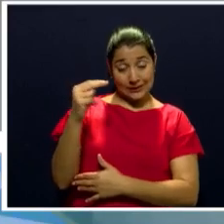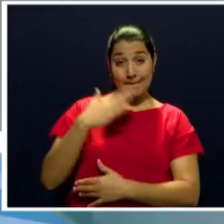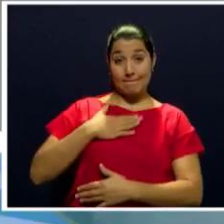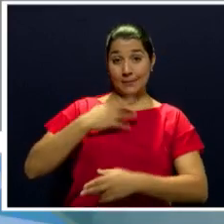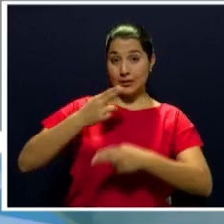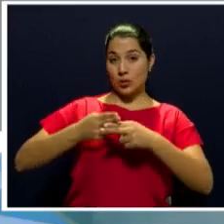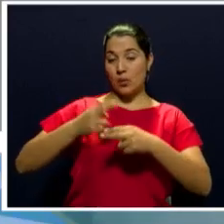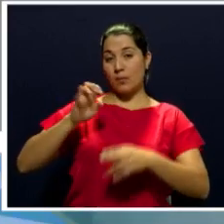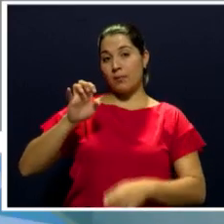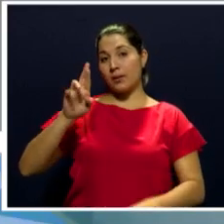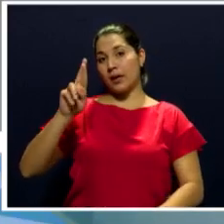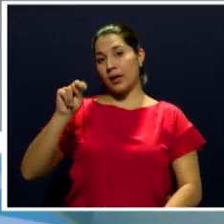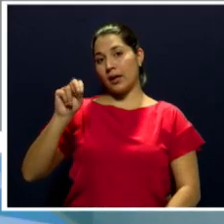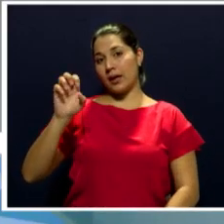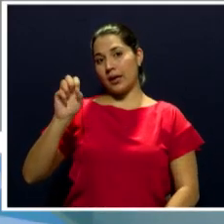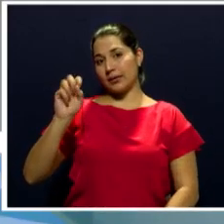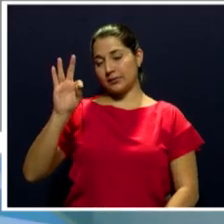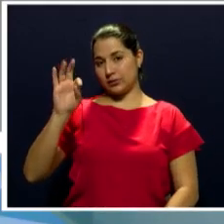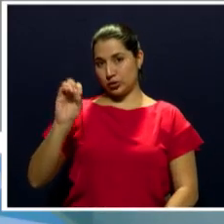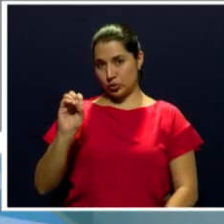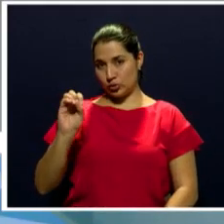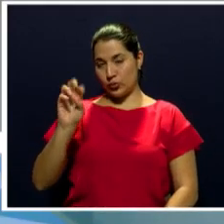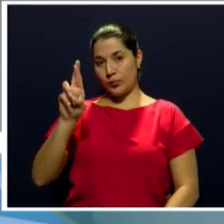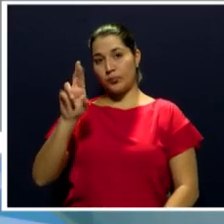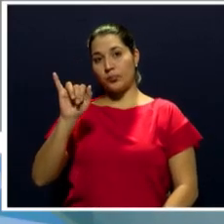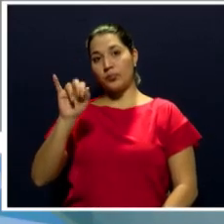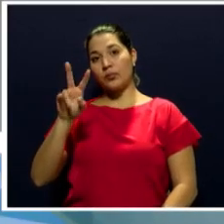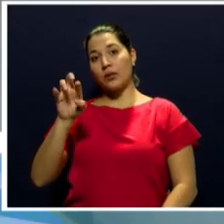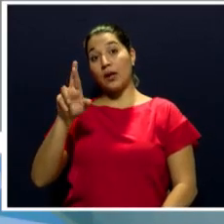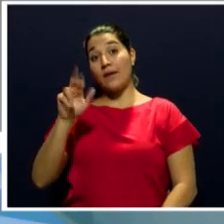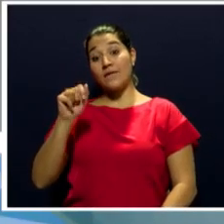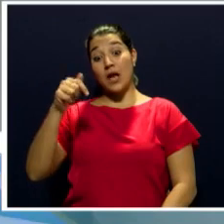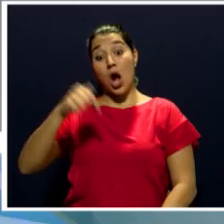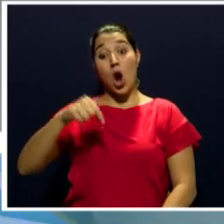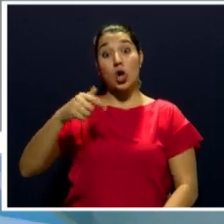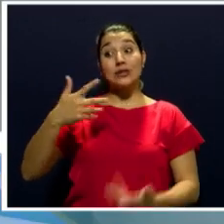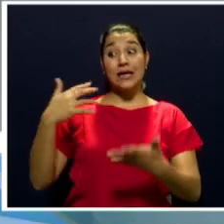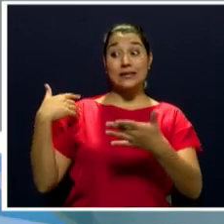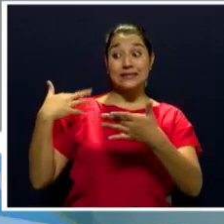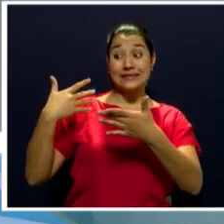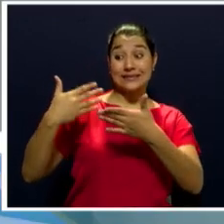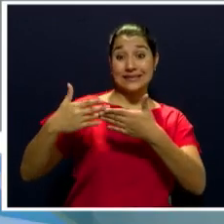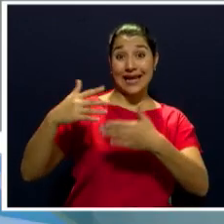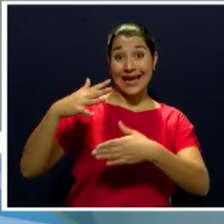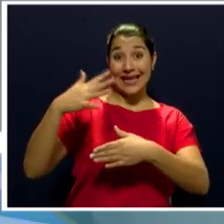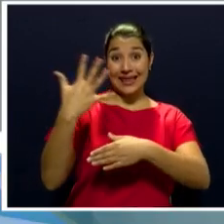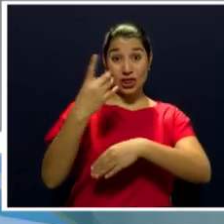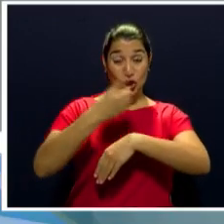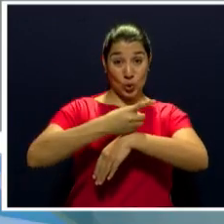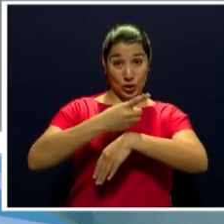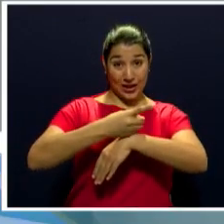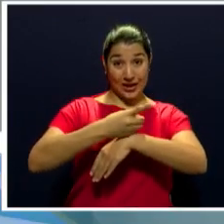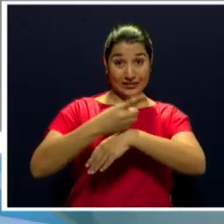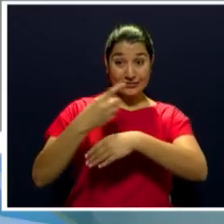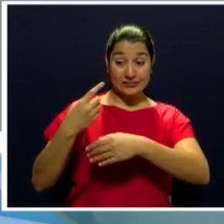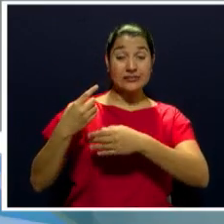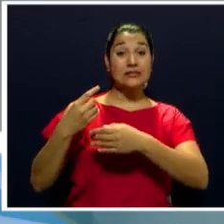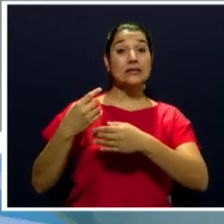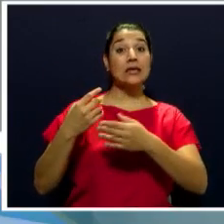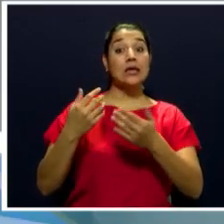Ernesto Rivera. Hoy, por quinto día consecutivo, la cantidad de nuevos infectados